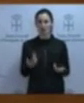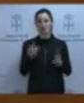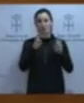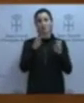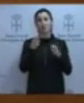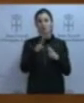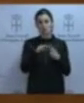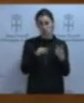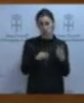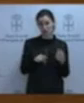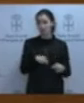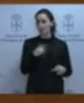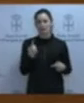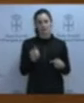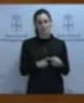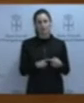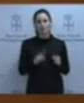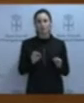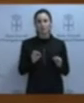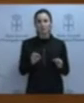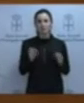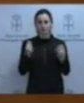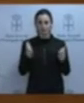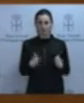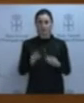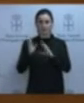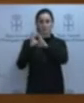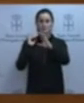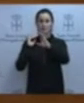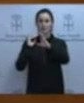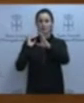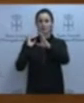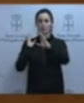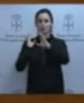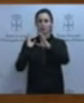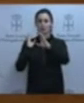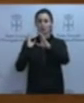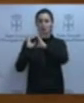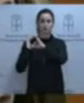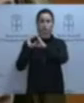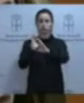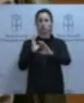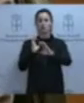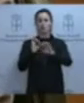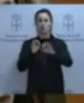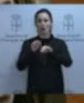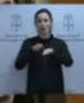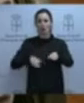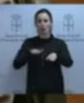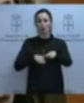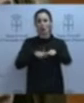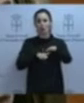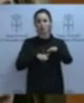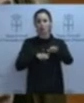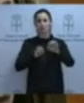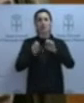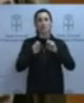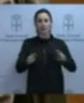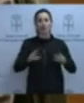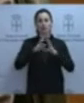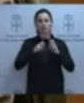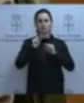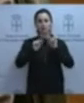En primer lugar, que por donde pasa un autobús empiecen a circular un ensame de coches que contaminen más y que degraden con